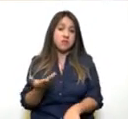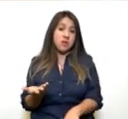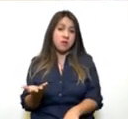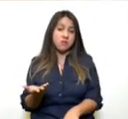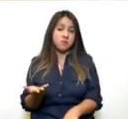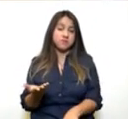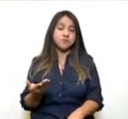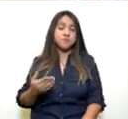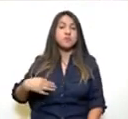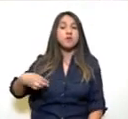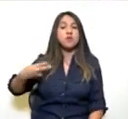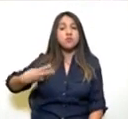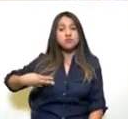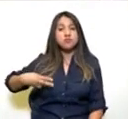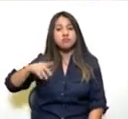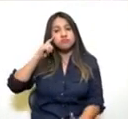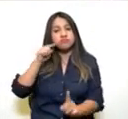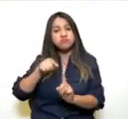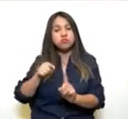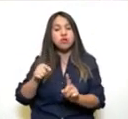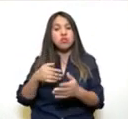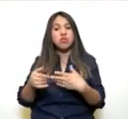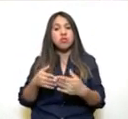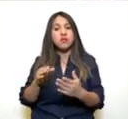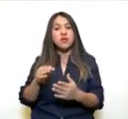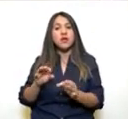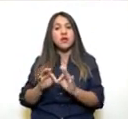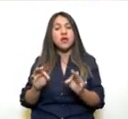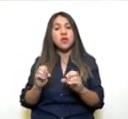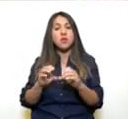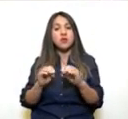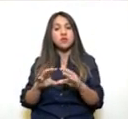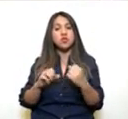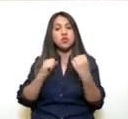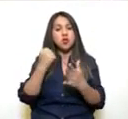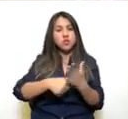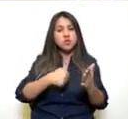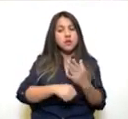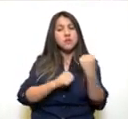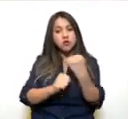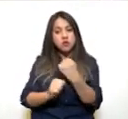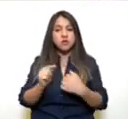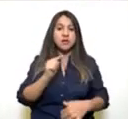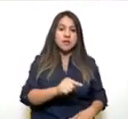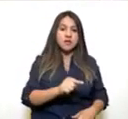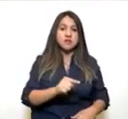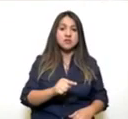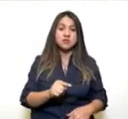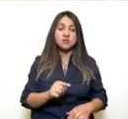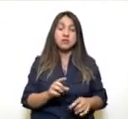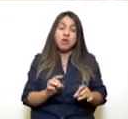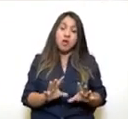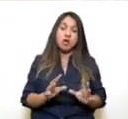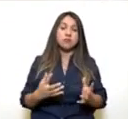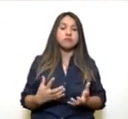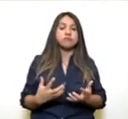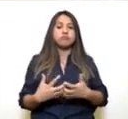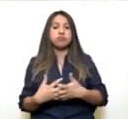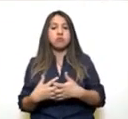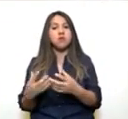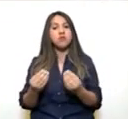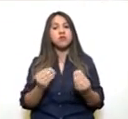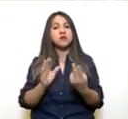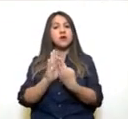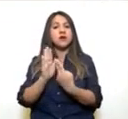el municipalismo en la educación luchamos contra eso sin embargo nos acomodamos a muchas